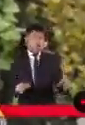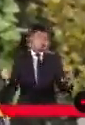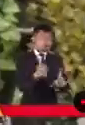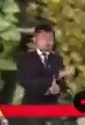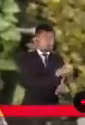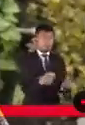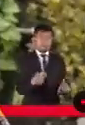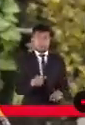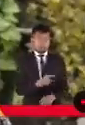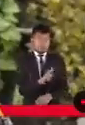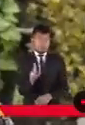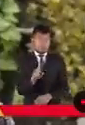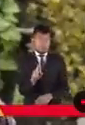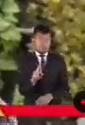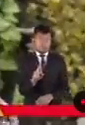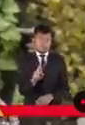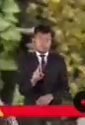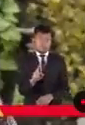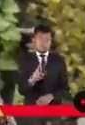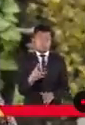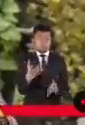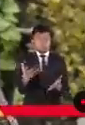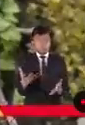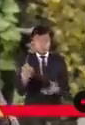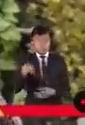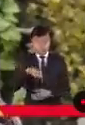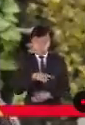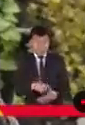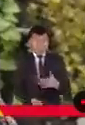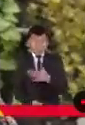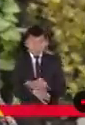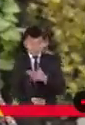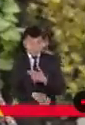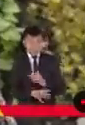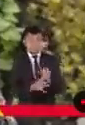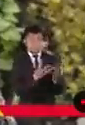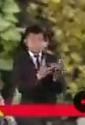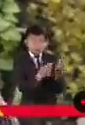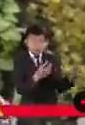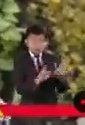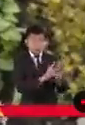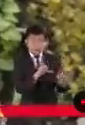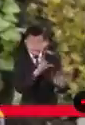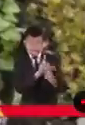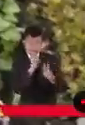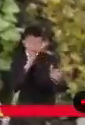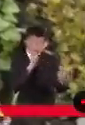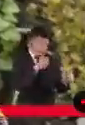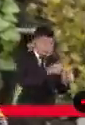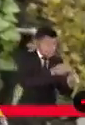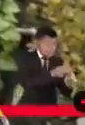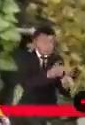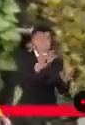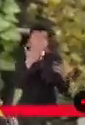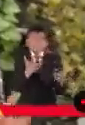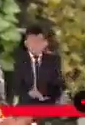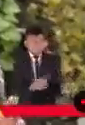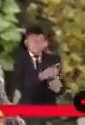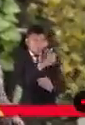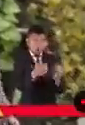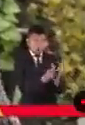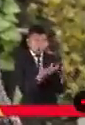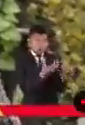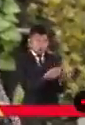por eso seguimos persiguiendo a esas estructuras delincuenciales hasta desarticularlas por completo a todos